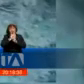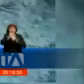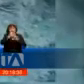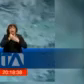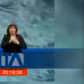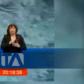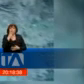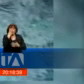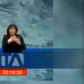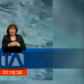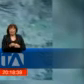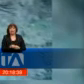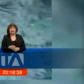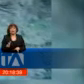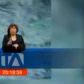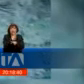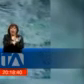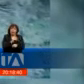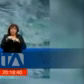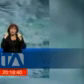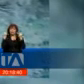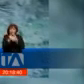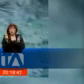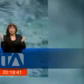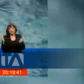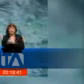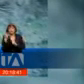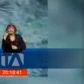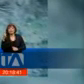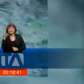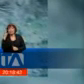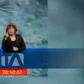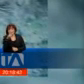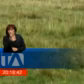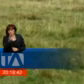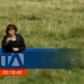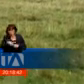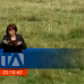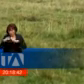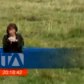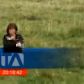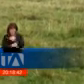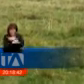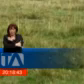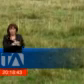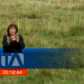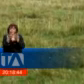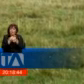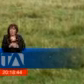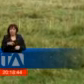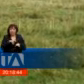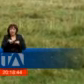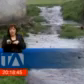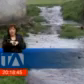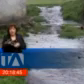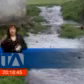de su hija, que se encontraba junto con el grupo de 17 inmigrantes de diferentes nacionalidades que pretendían cruzar el río Bravo de la frontera la noche del